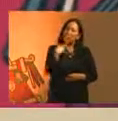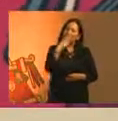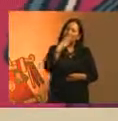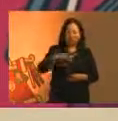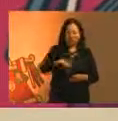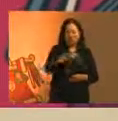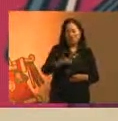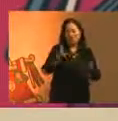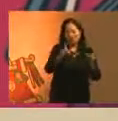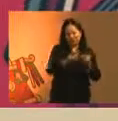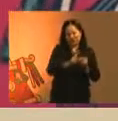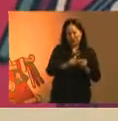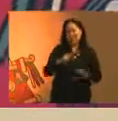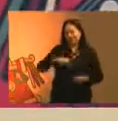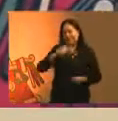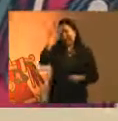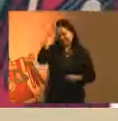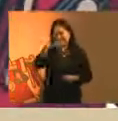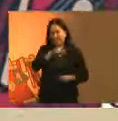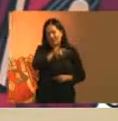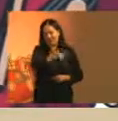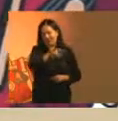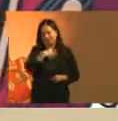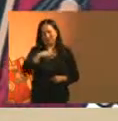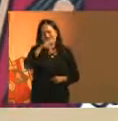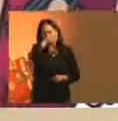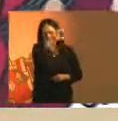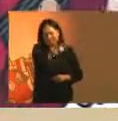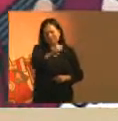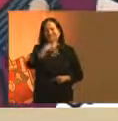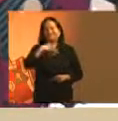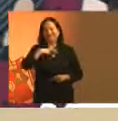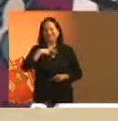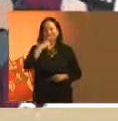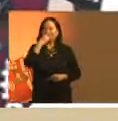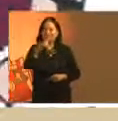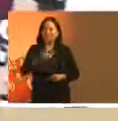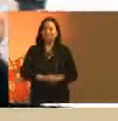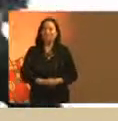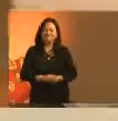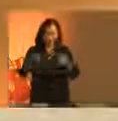quien sepa de primo tapia captará a qué me refiero